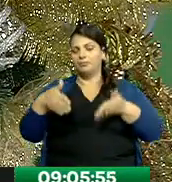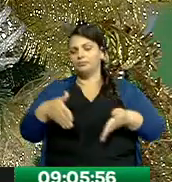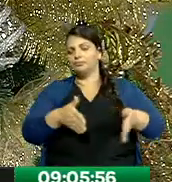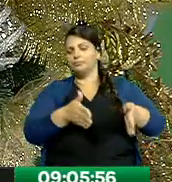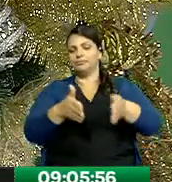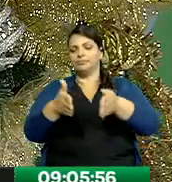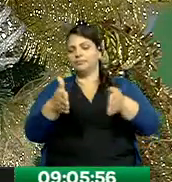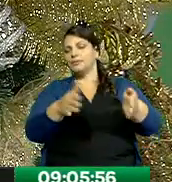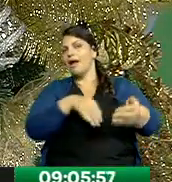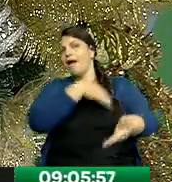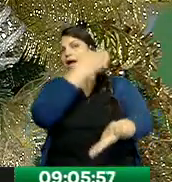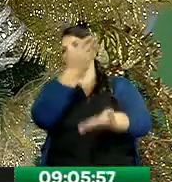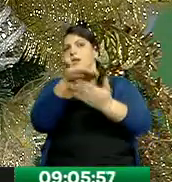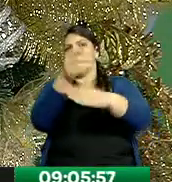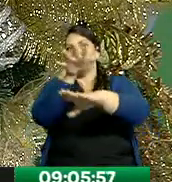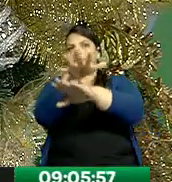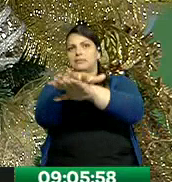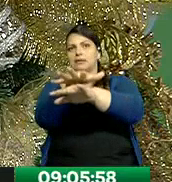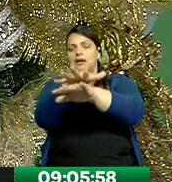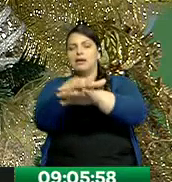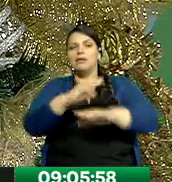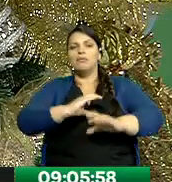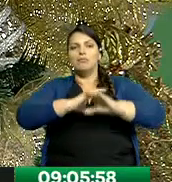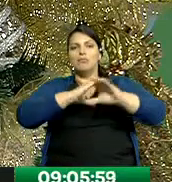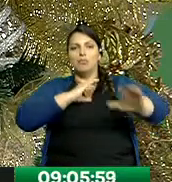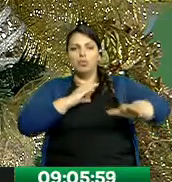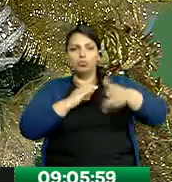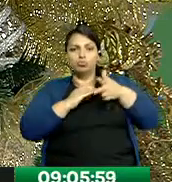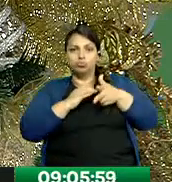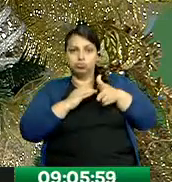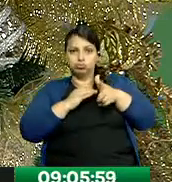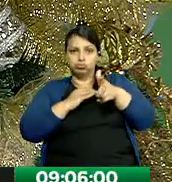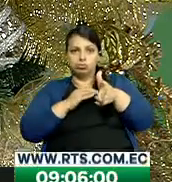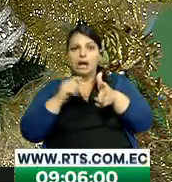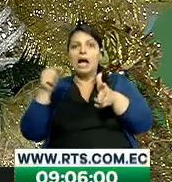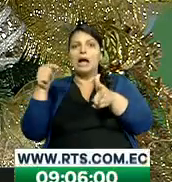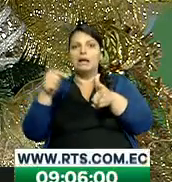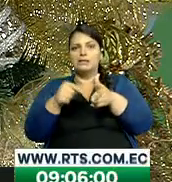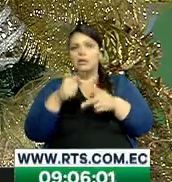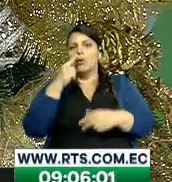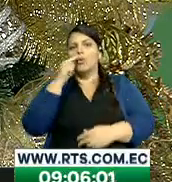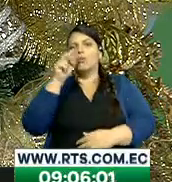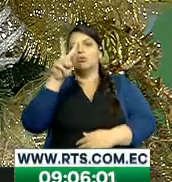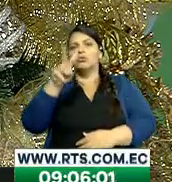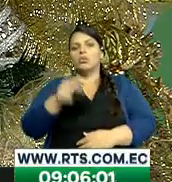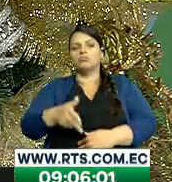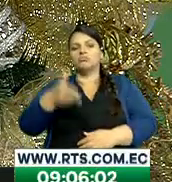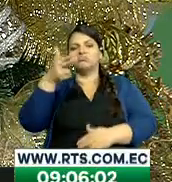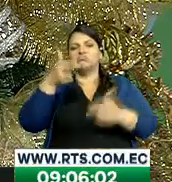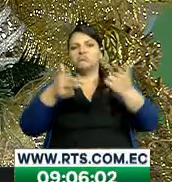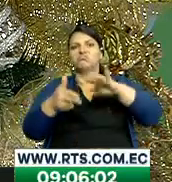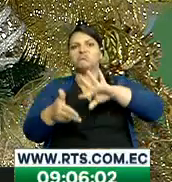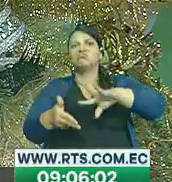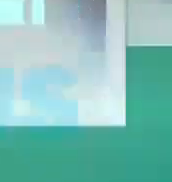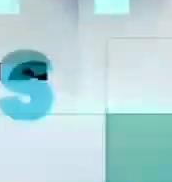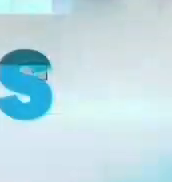ruta Guayaquil-Machala. El asalto quedó registrado en videos de la cámara de la seguridad del vehículo.